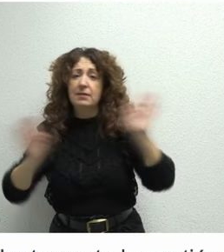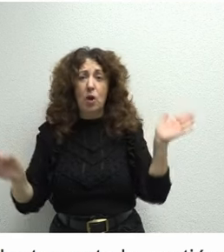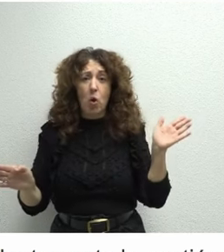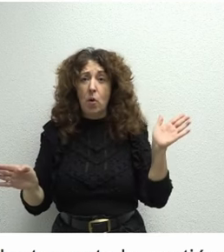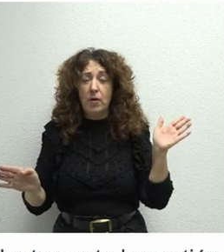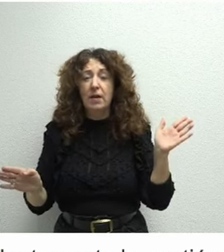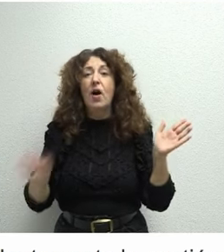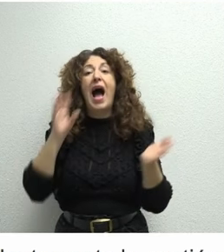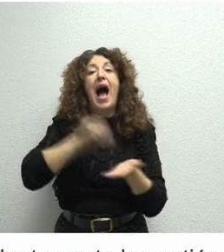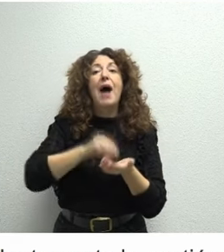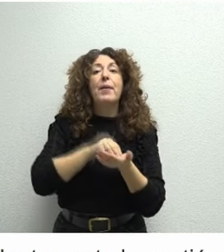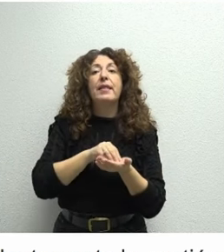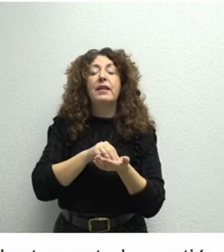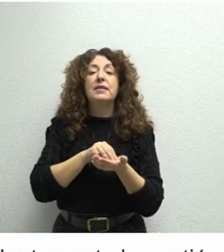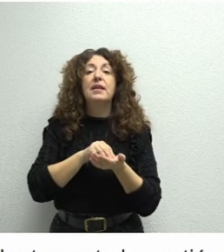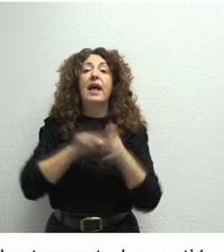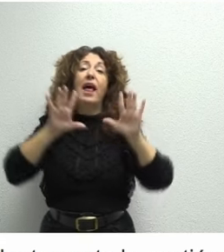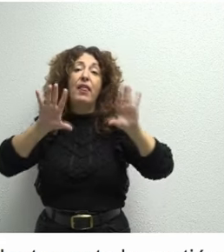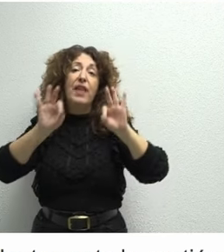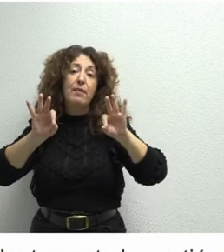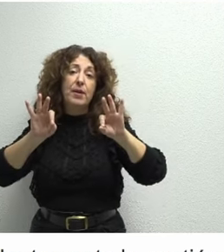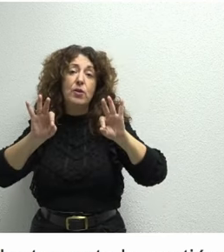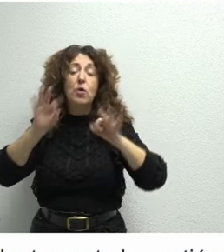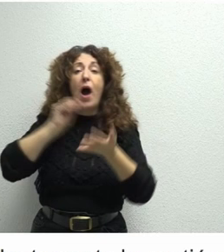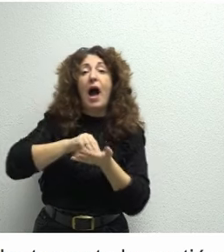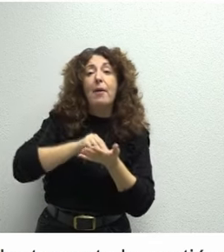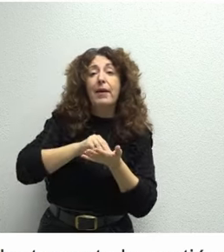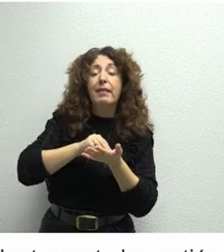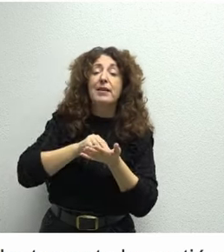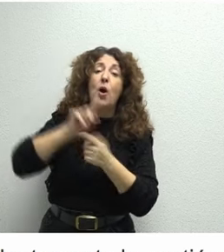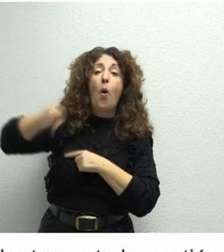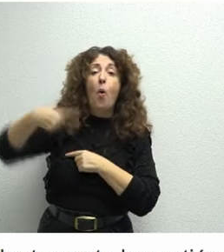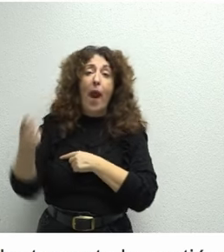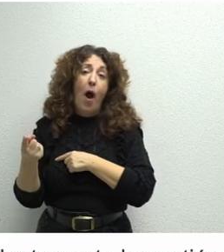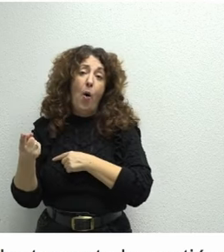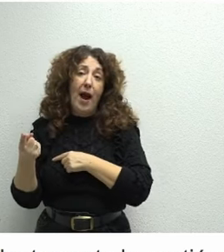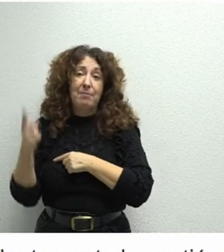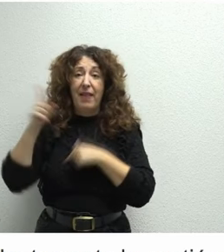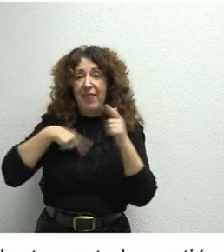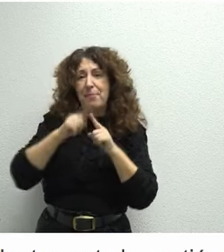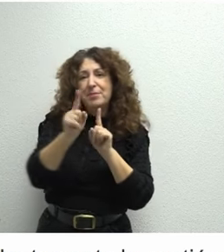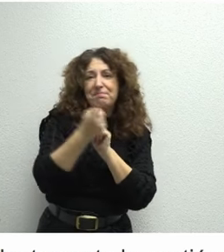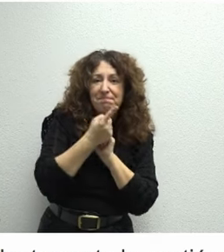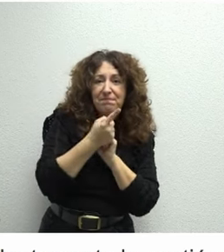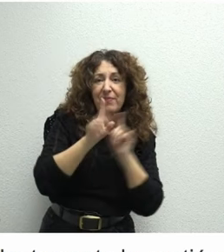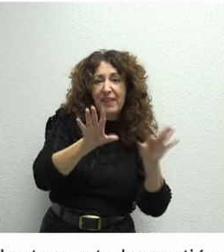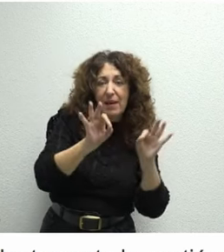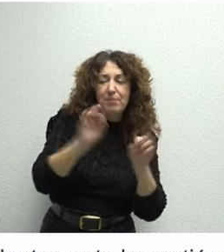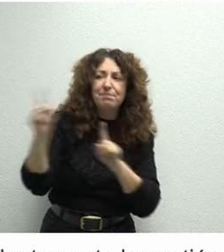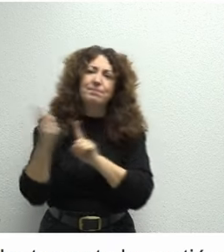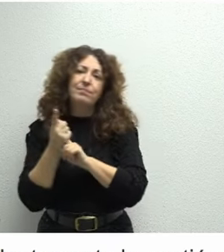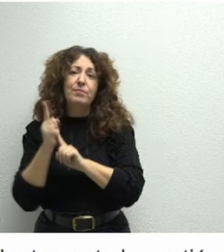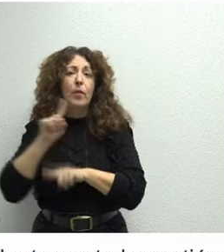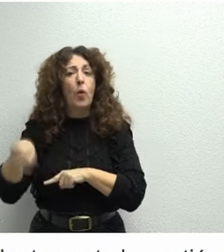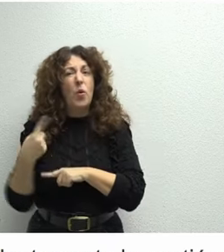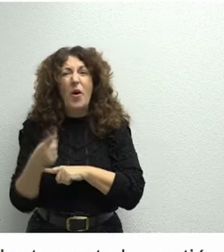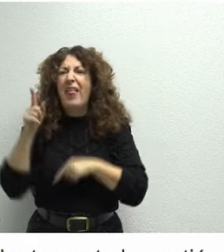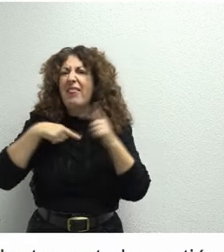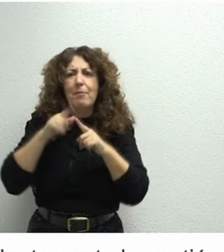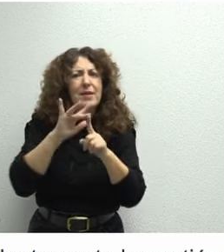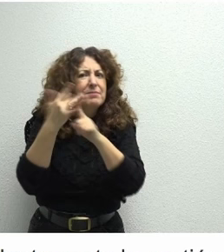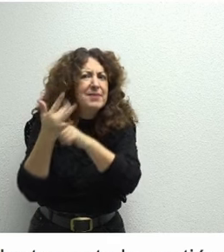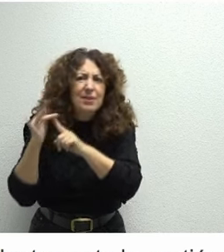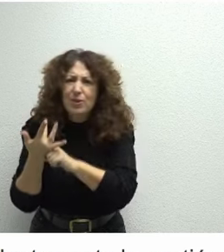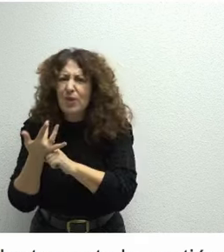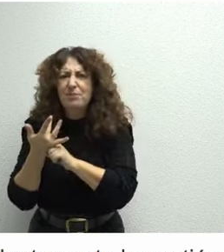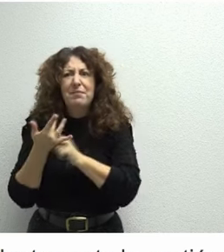que bueno pues algunas veces son 10 minutos y otras veces pues es una hora y eso depende del momento de la circunstancia y de la realidad del